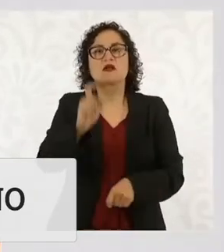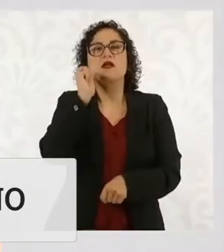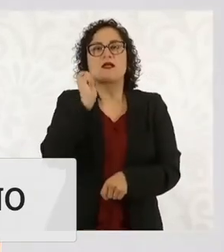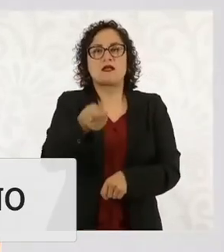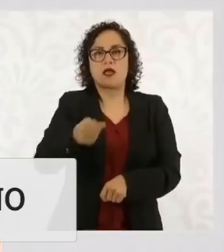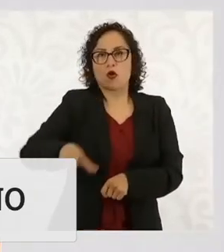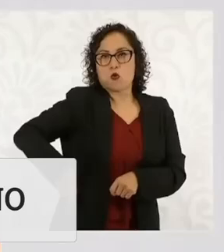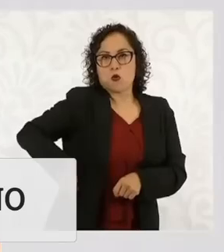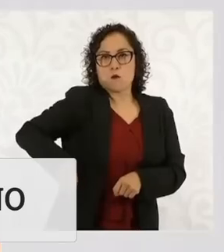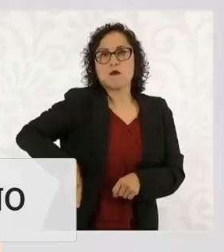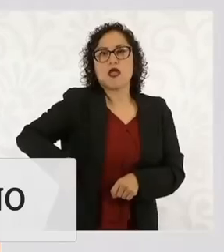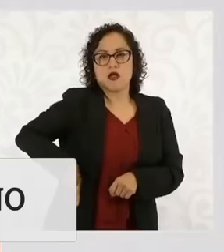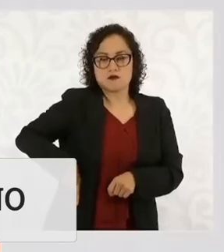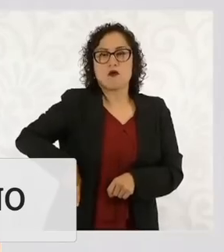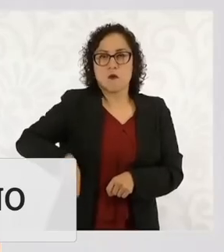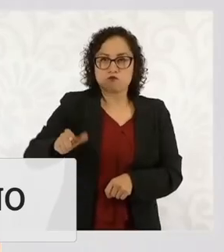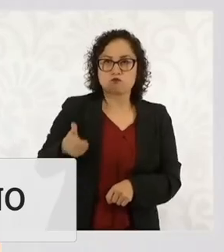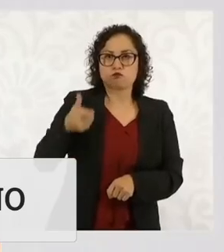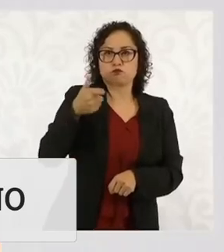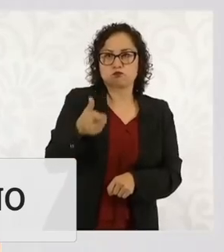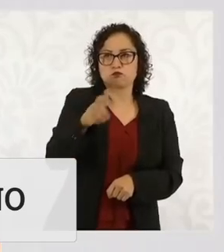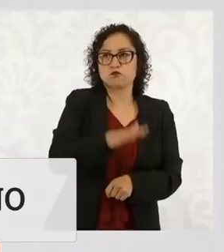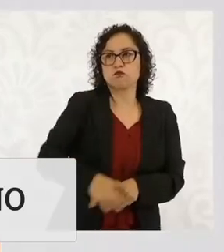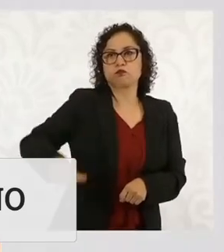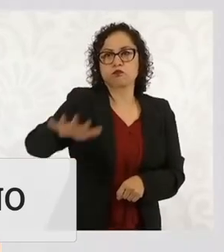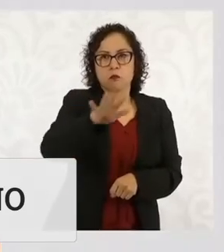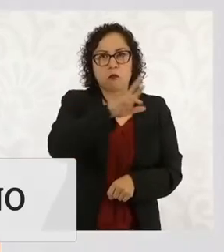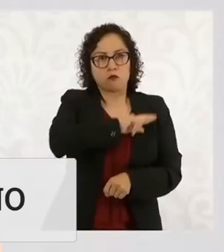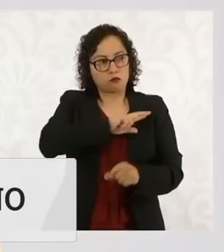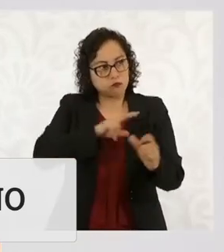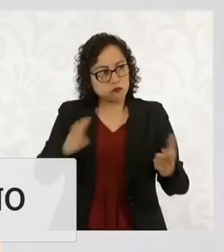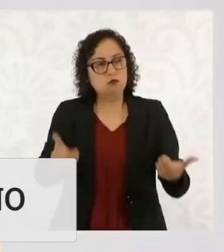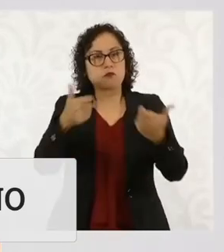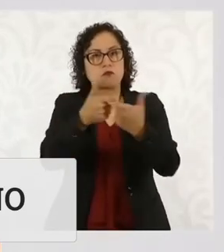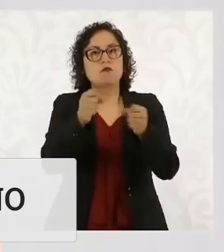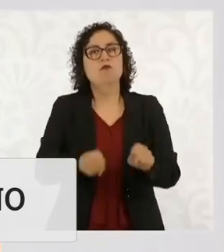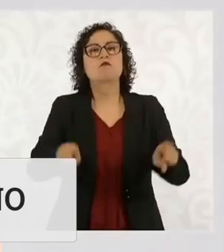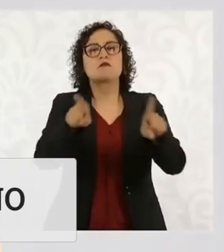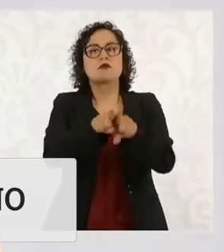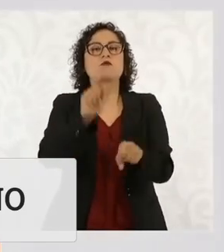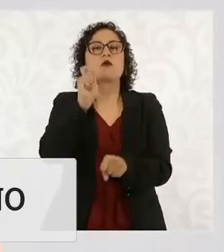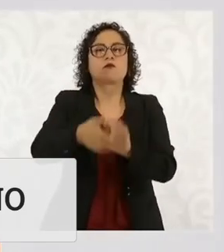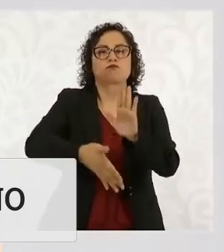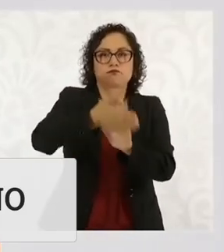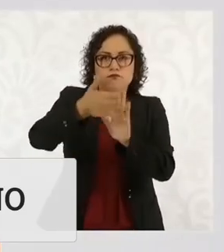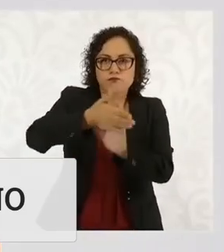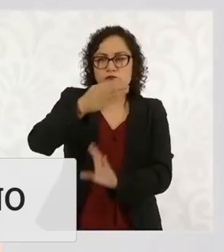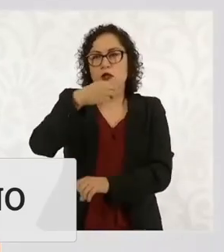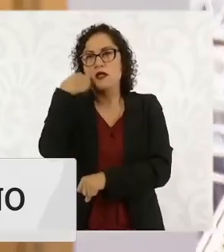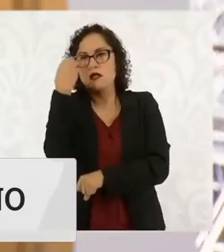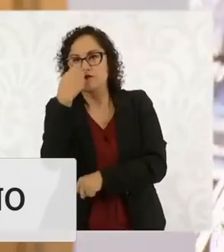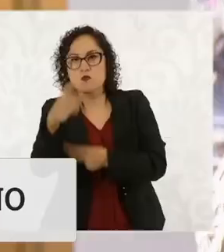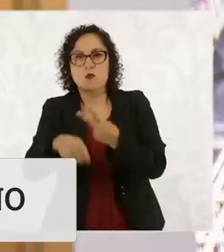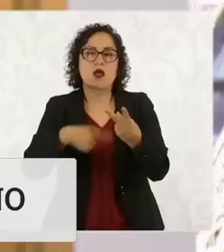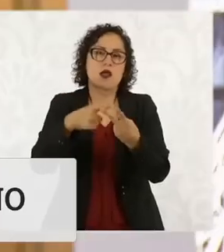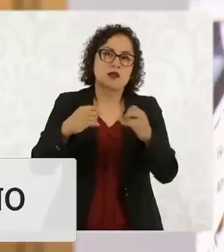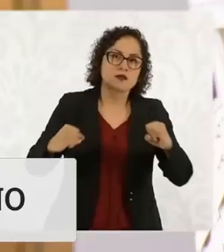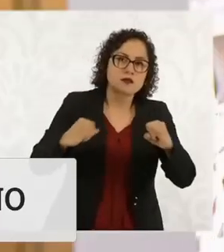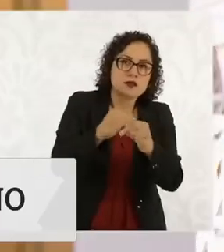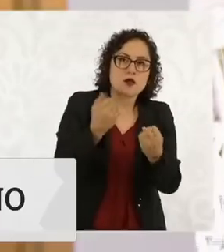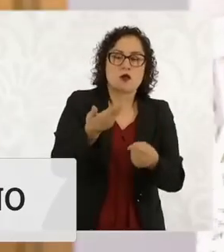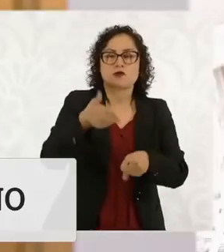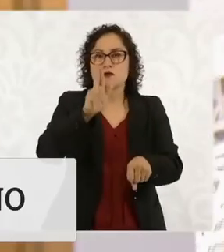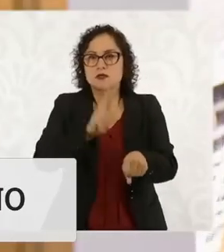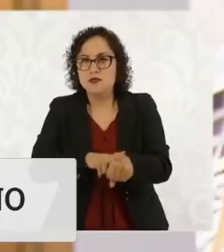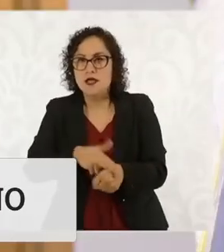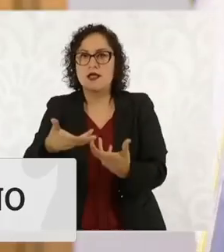de bienestar y crecimiento con justicia, con obras de infraestructura, escuelas, hospitales, caminos,